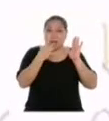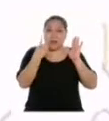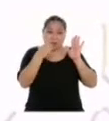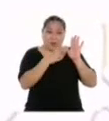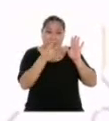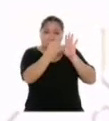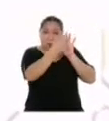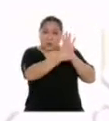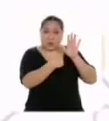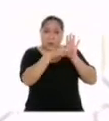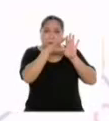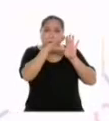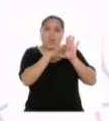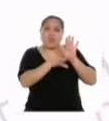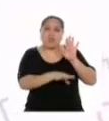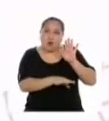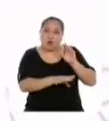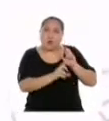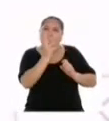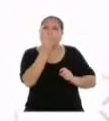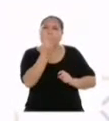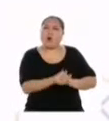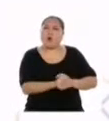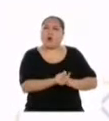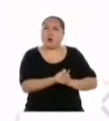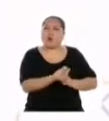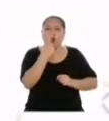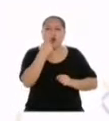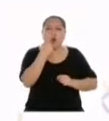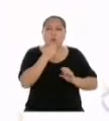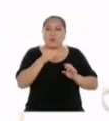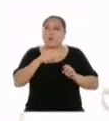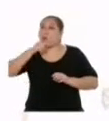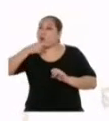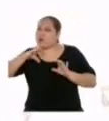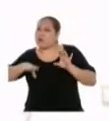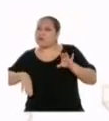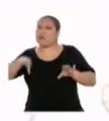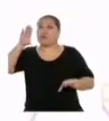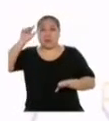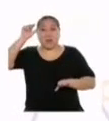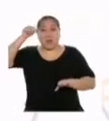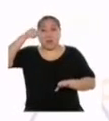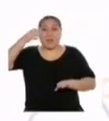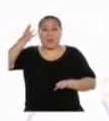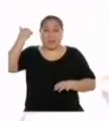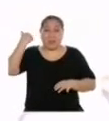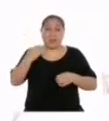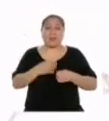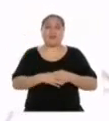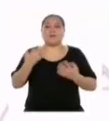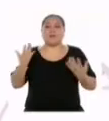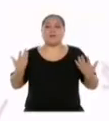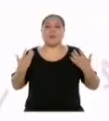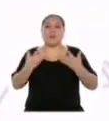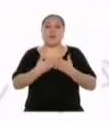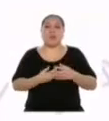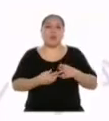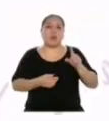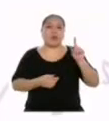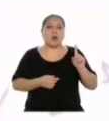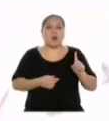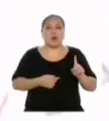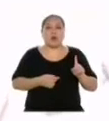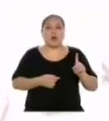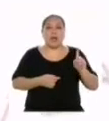en el gráfico inicial, es menor que el número que representa al femenino en la muestra. La relación entre ellos es de 1